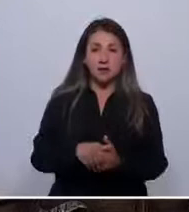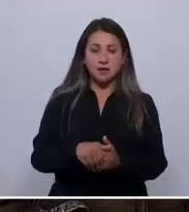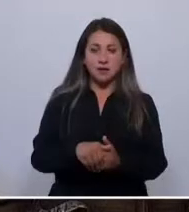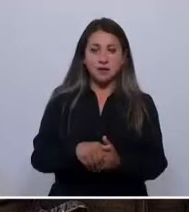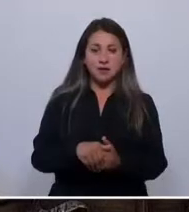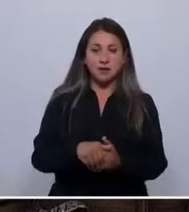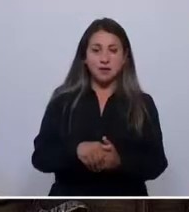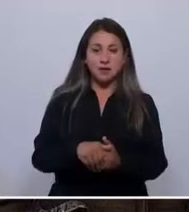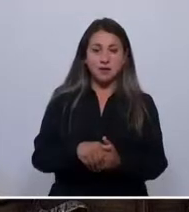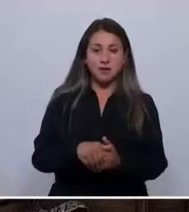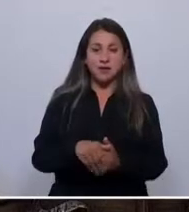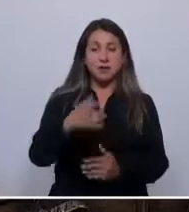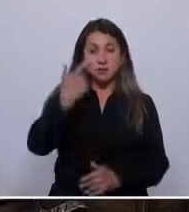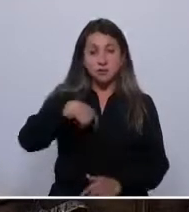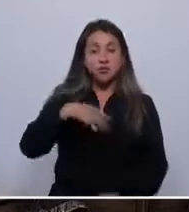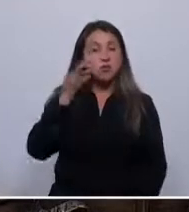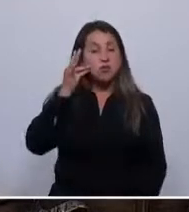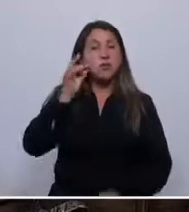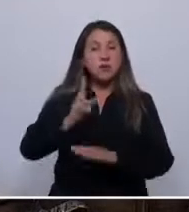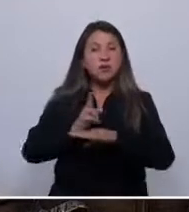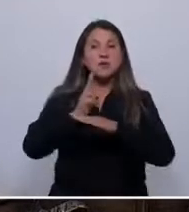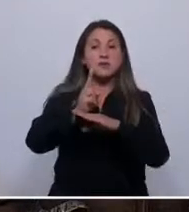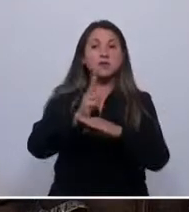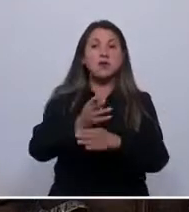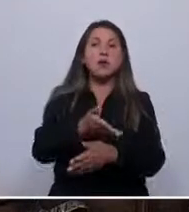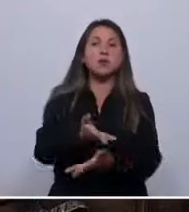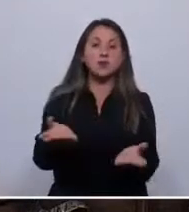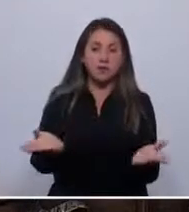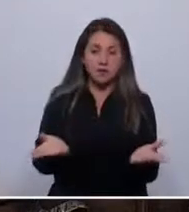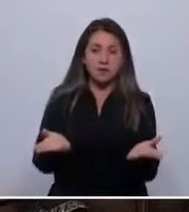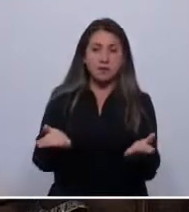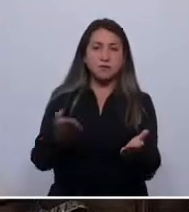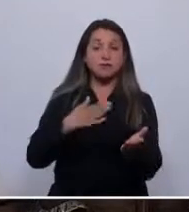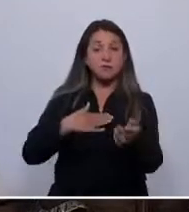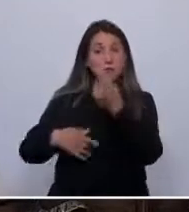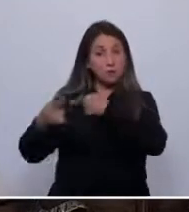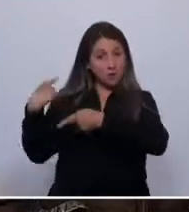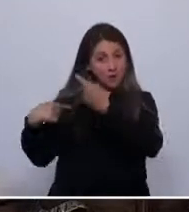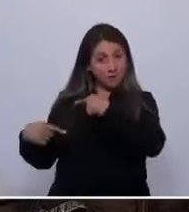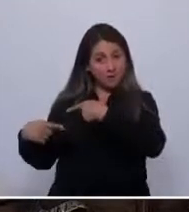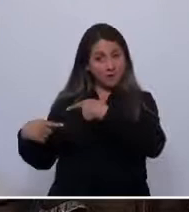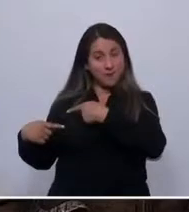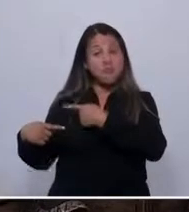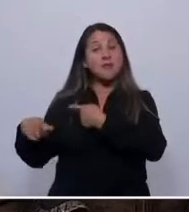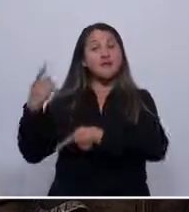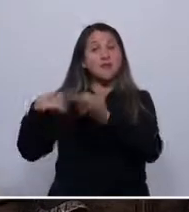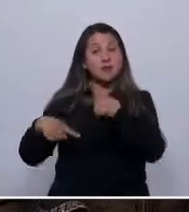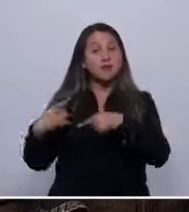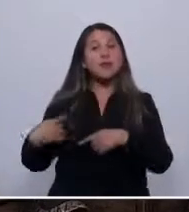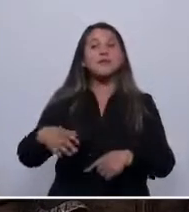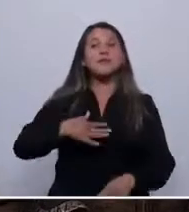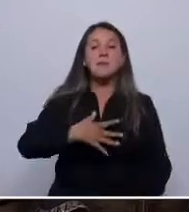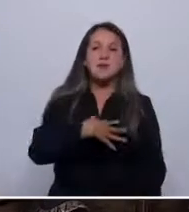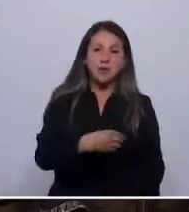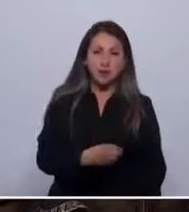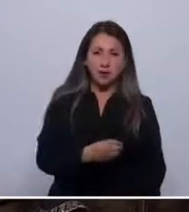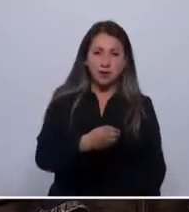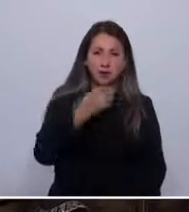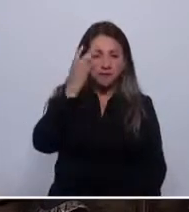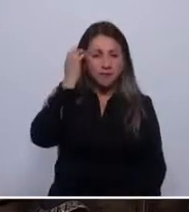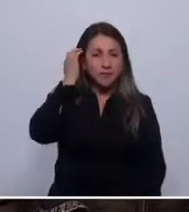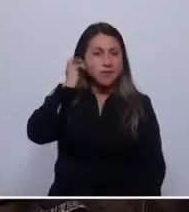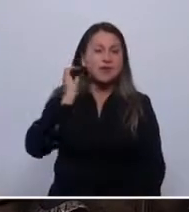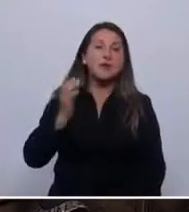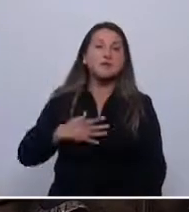Como mujer, hoy me presento a ustedes con mi historia y con la historia de mis niños,